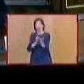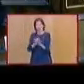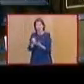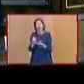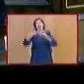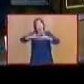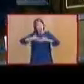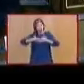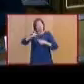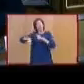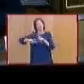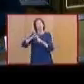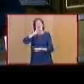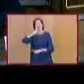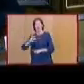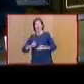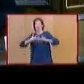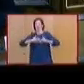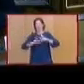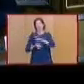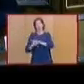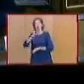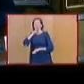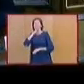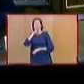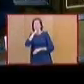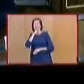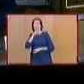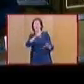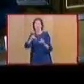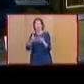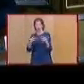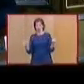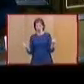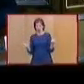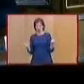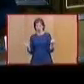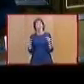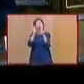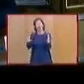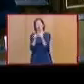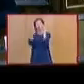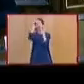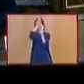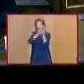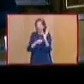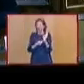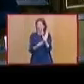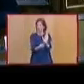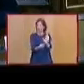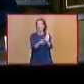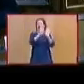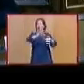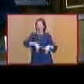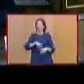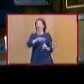de energía eléctrica y desalación de agua. Y en definitiva, al conjunto de medidas que haga posible vivir en Canarias en condiciones de igualdad